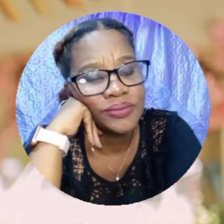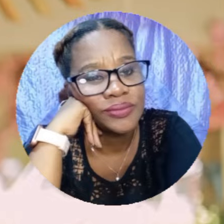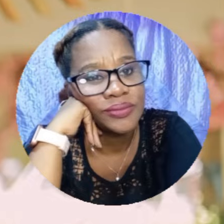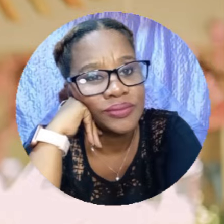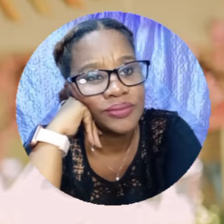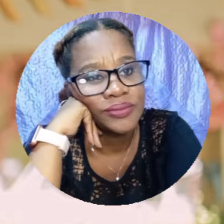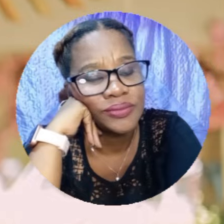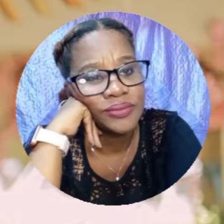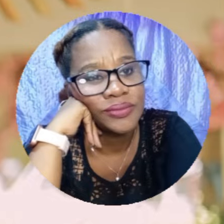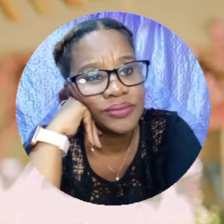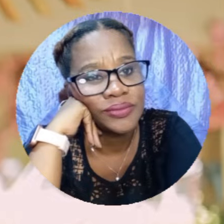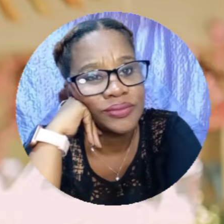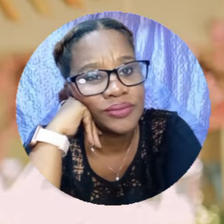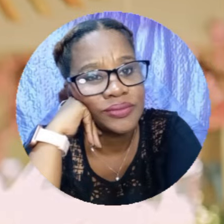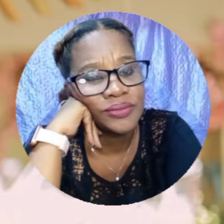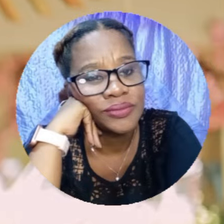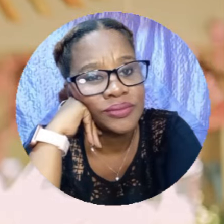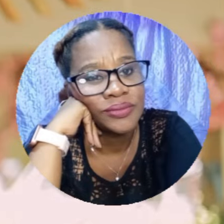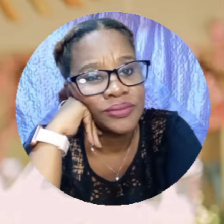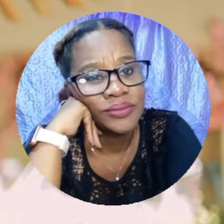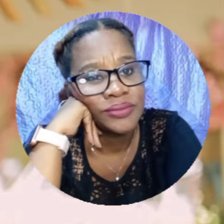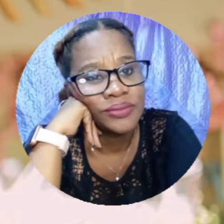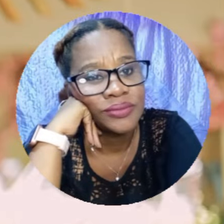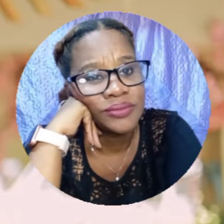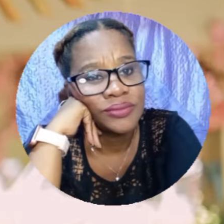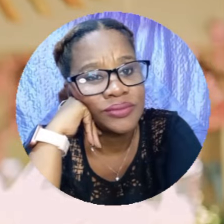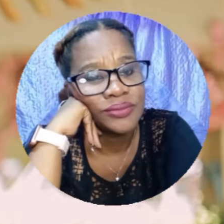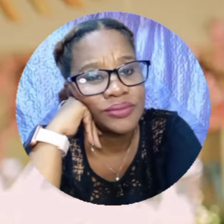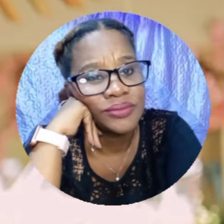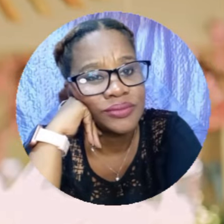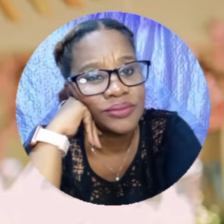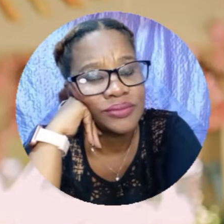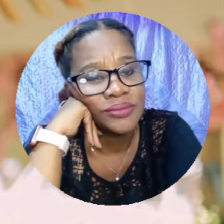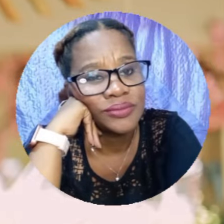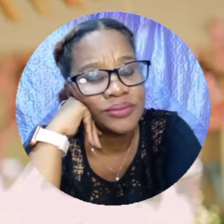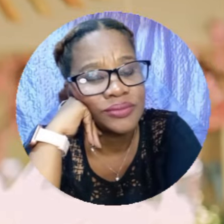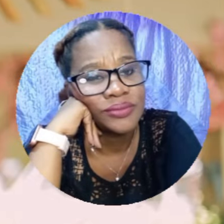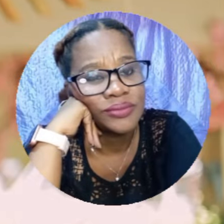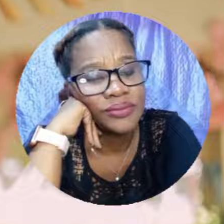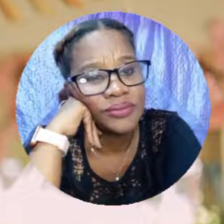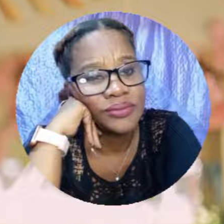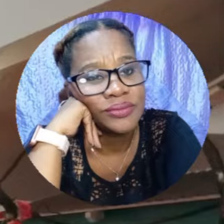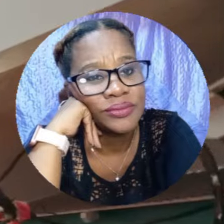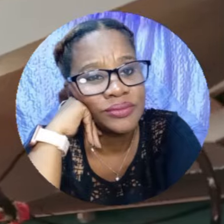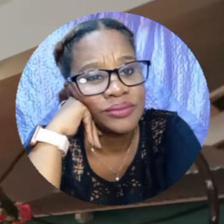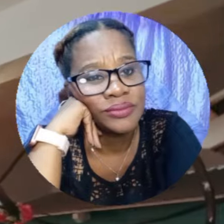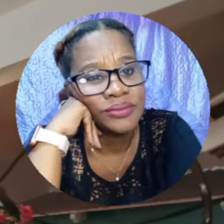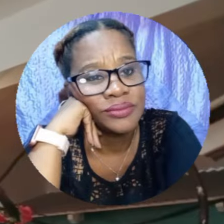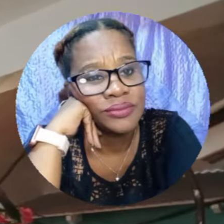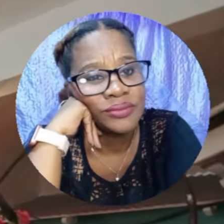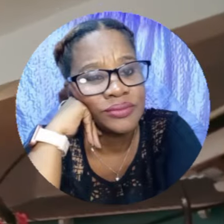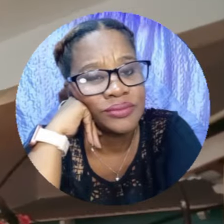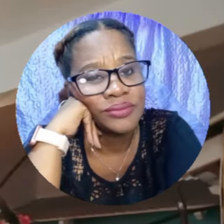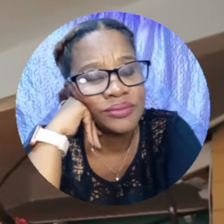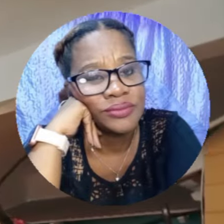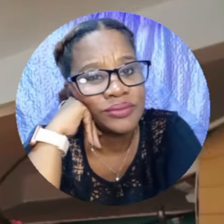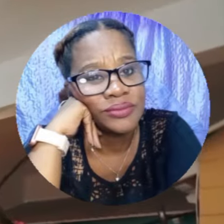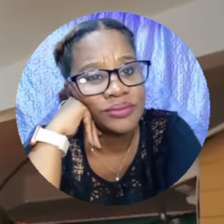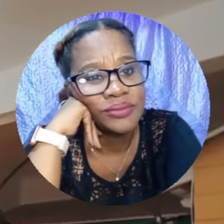Después cuando las personas venían desde otro pueblo, de la capital, querían comer. Como aquí nosotros no teníamos la opción de comida,